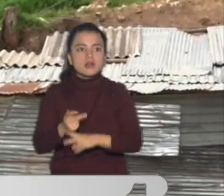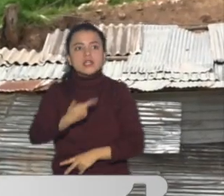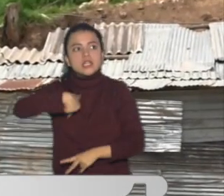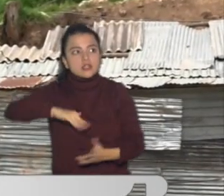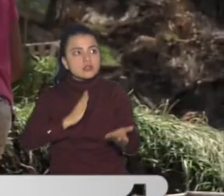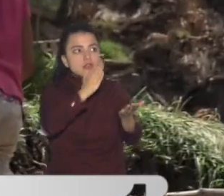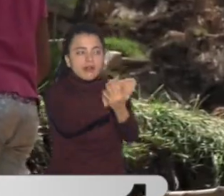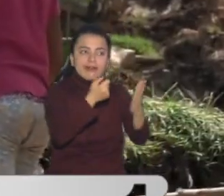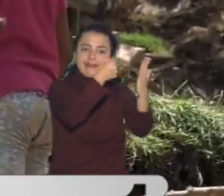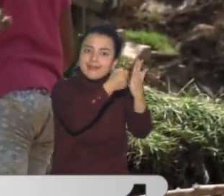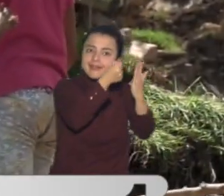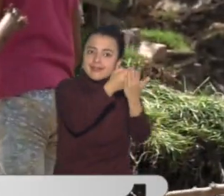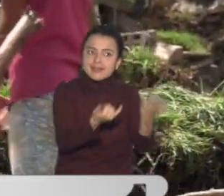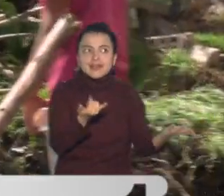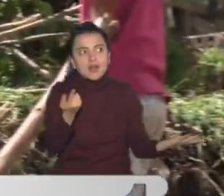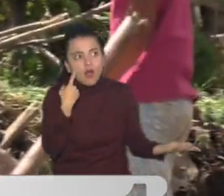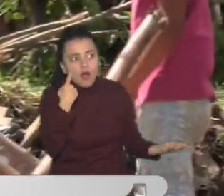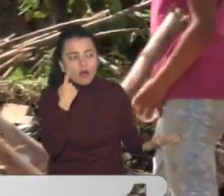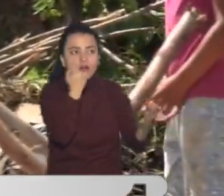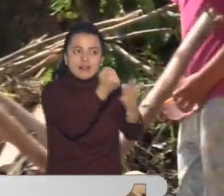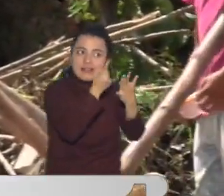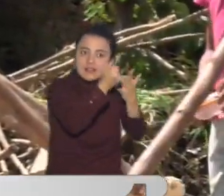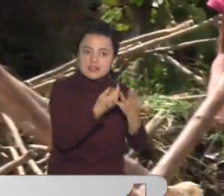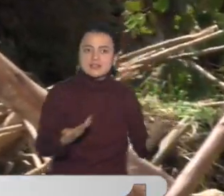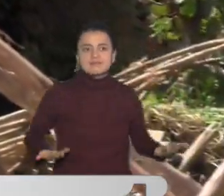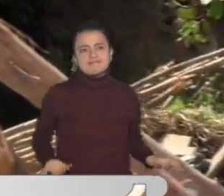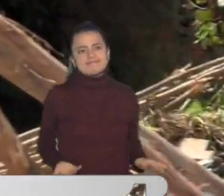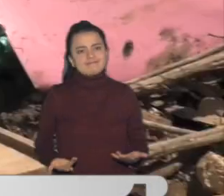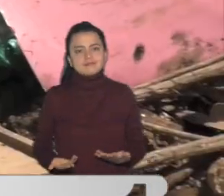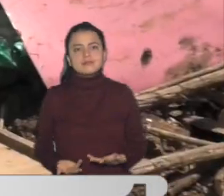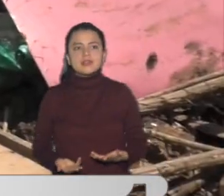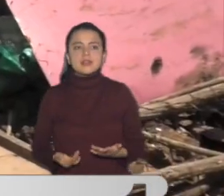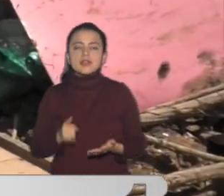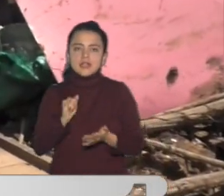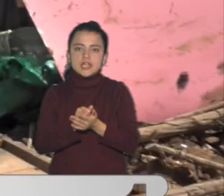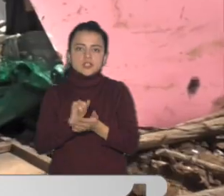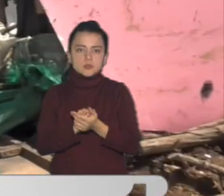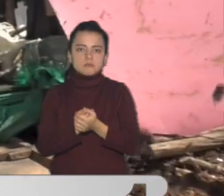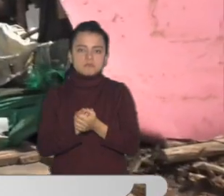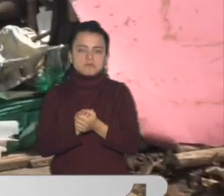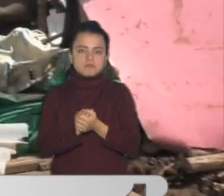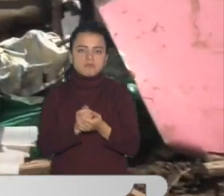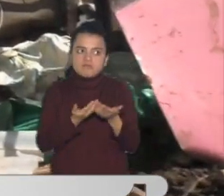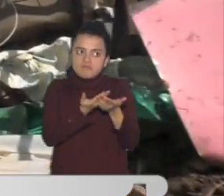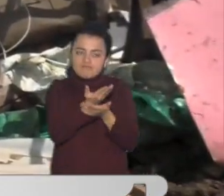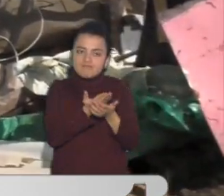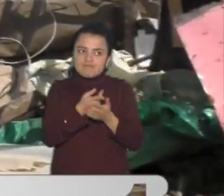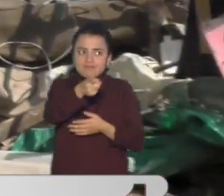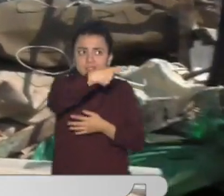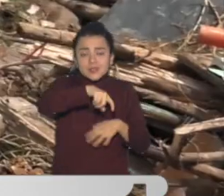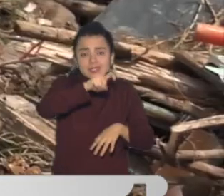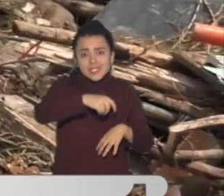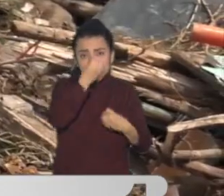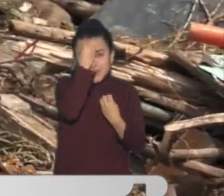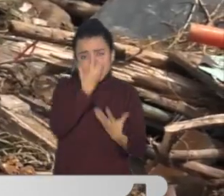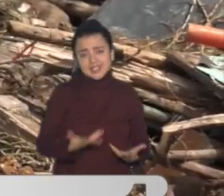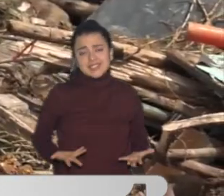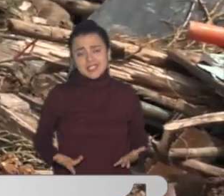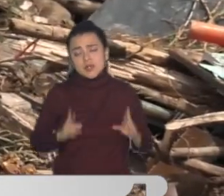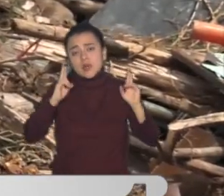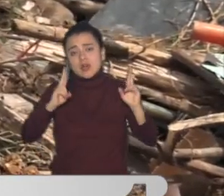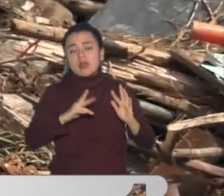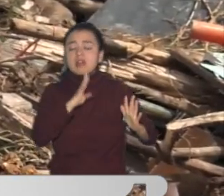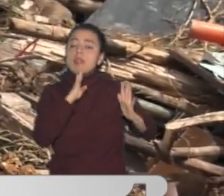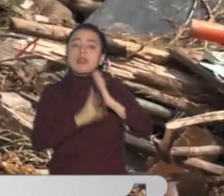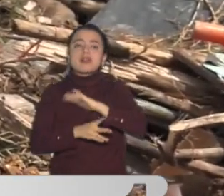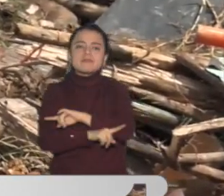a todos los ciudadanos de Bogotá, quienes se encuentran en zonas de riesgo, que presentan emergencia. Les recomendamos que acaten estas situaciones